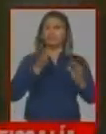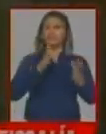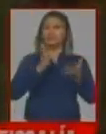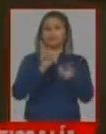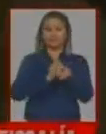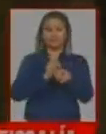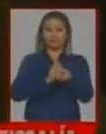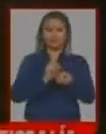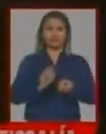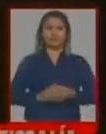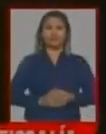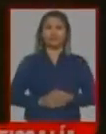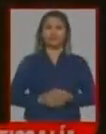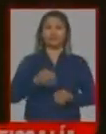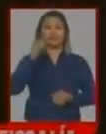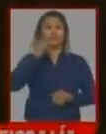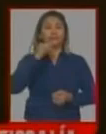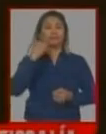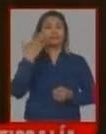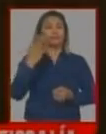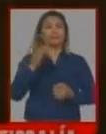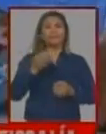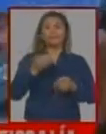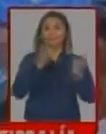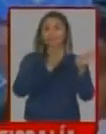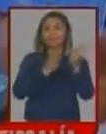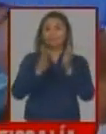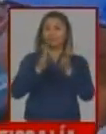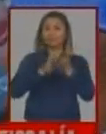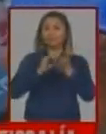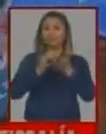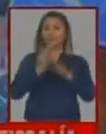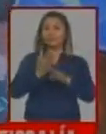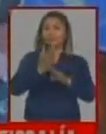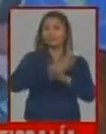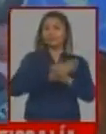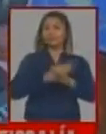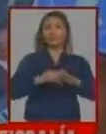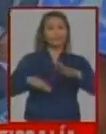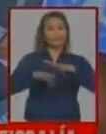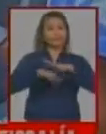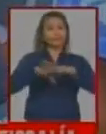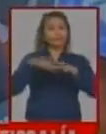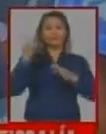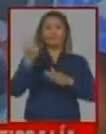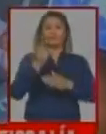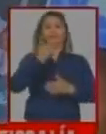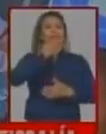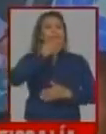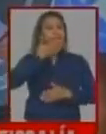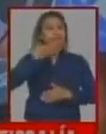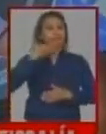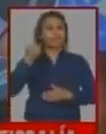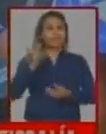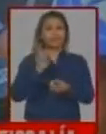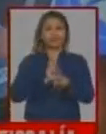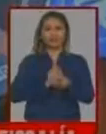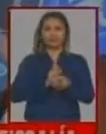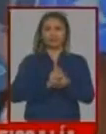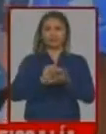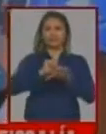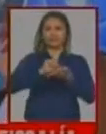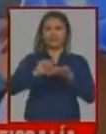como médico. A ella se la ha visto formarse desde residente. Ha sido una de las mejores